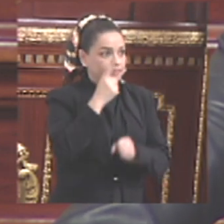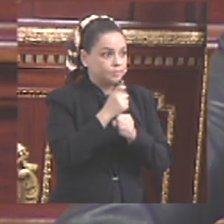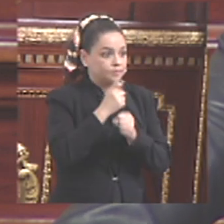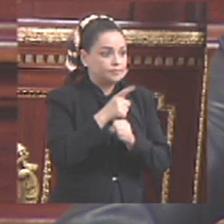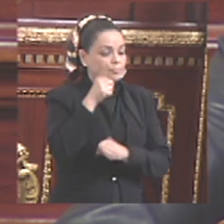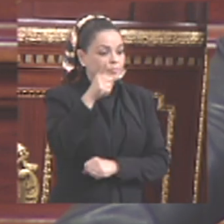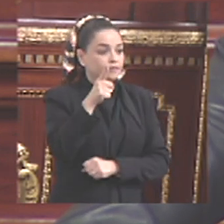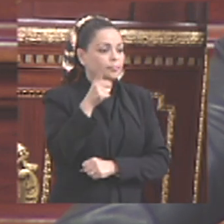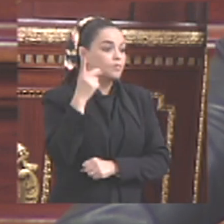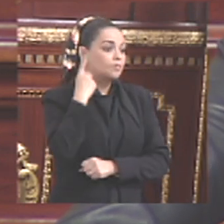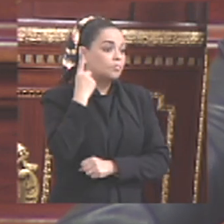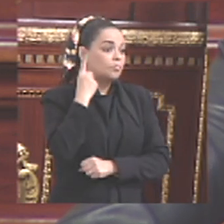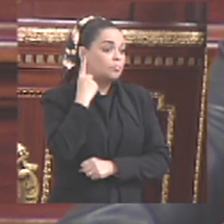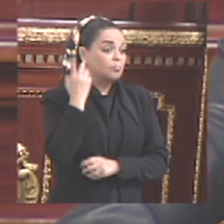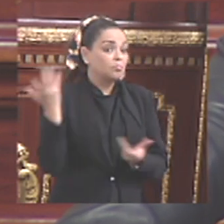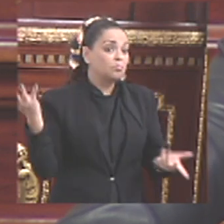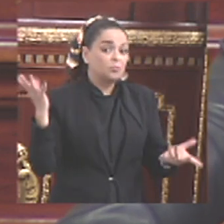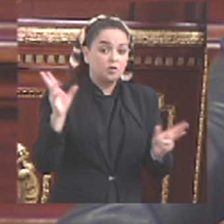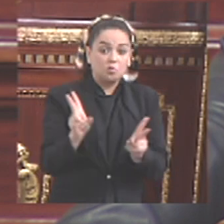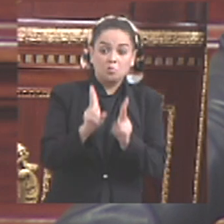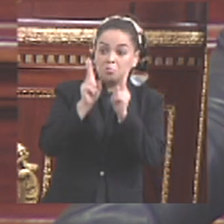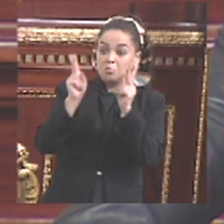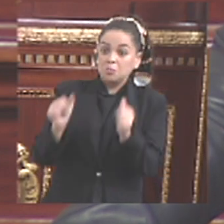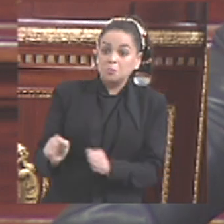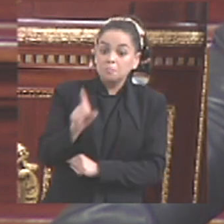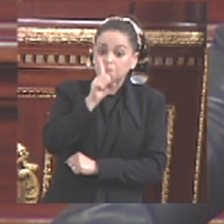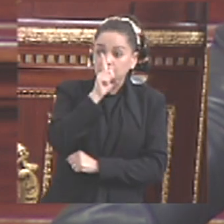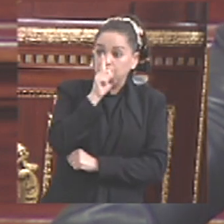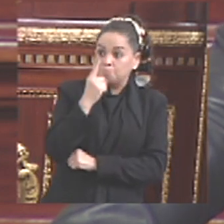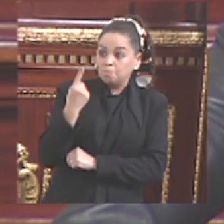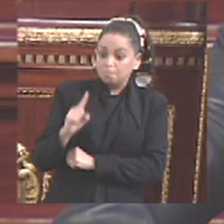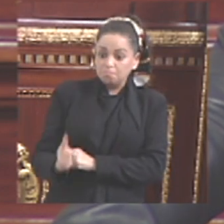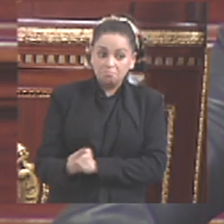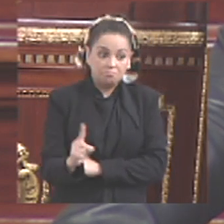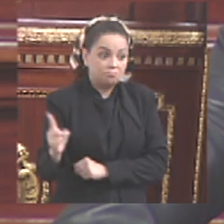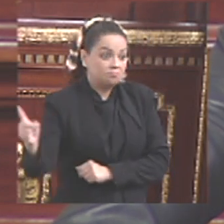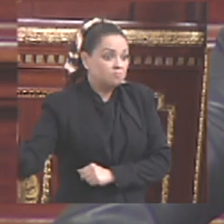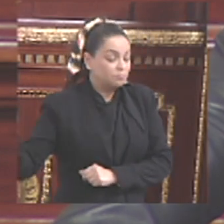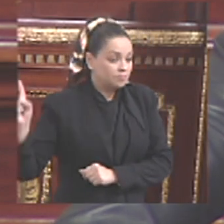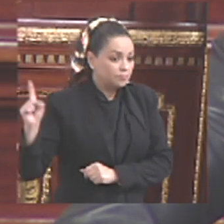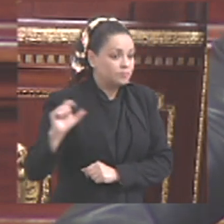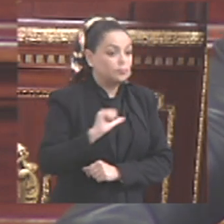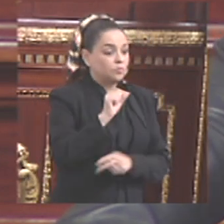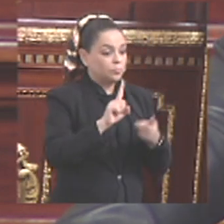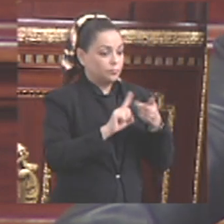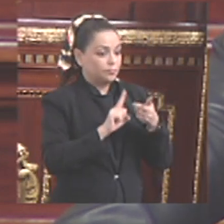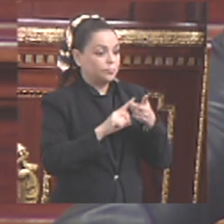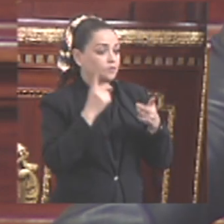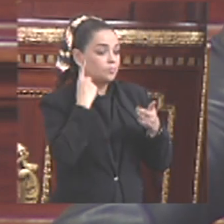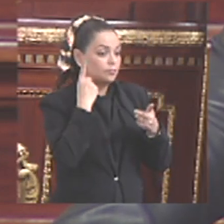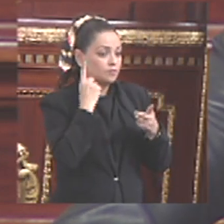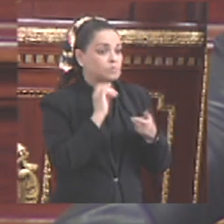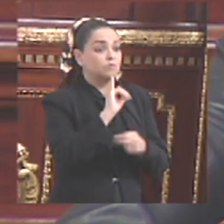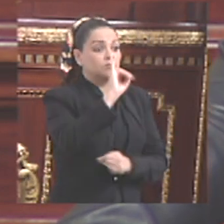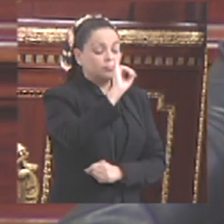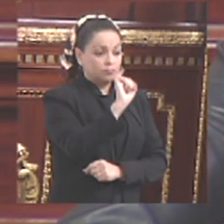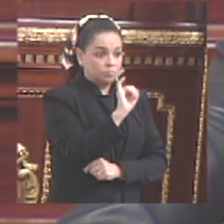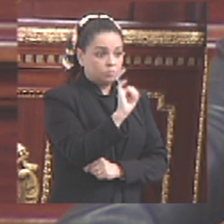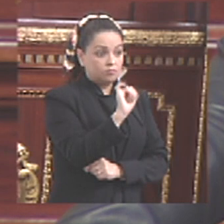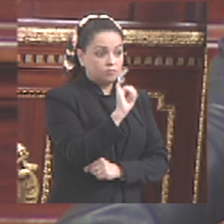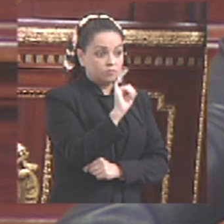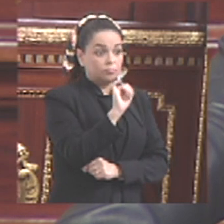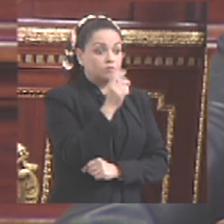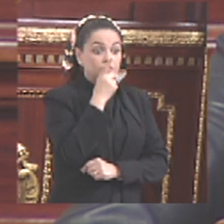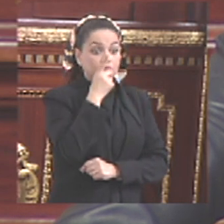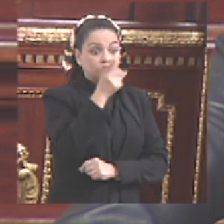que brillaron por su ausencia. Segundo, los diputados que tuvieron el valor de revictimizar a las víctimas